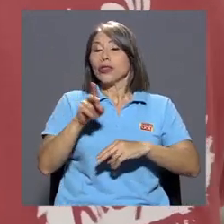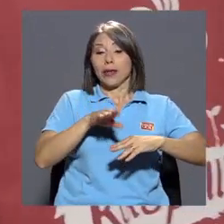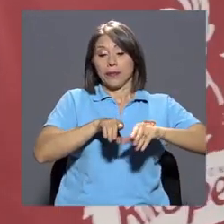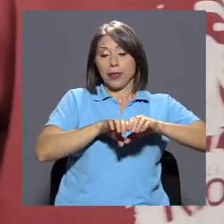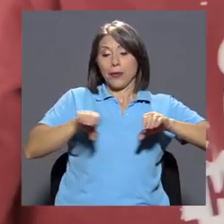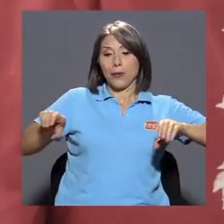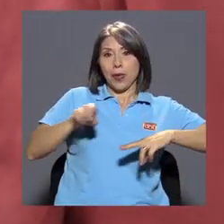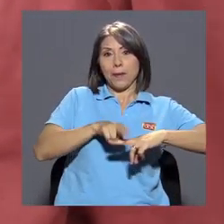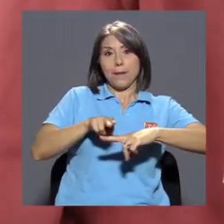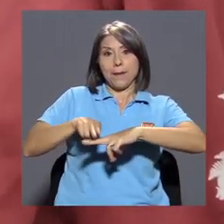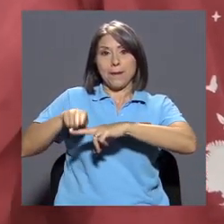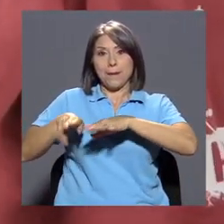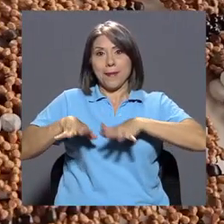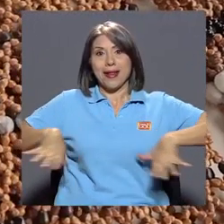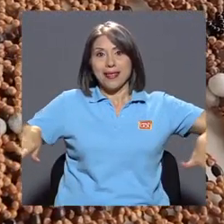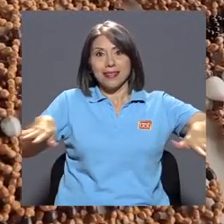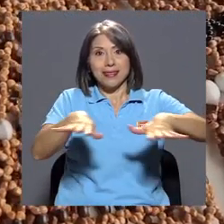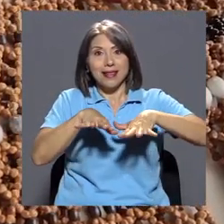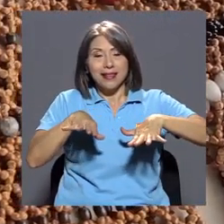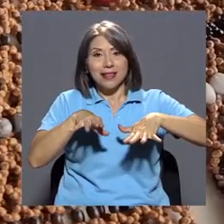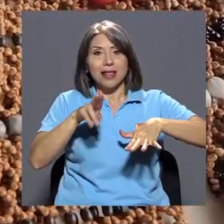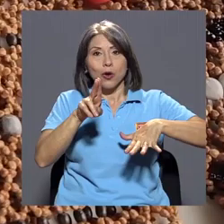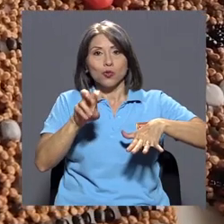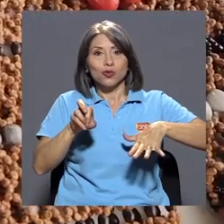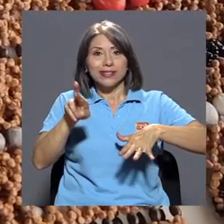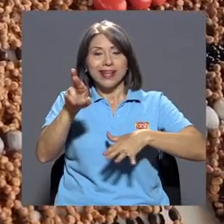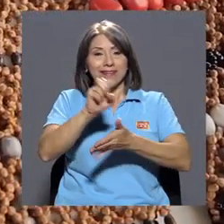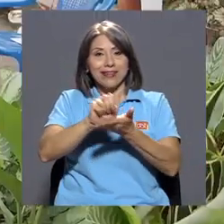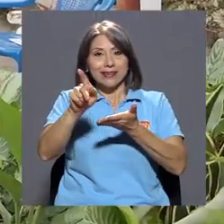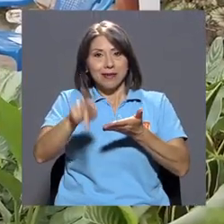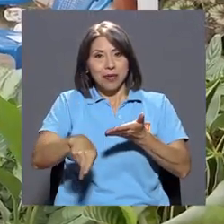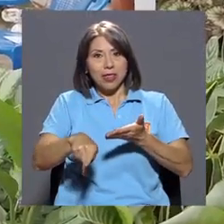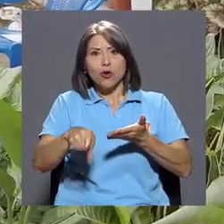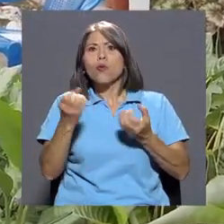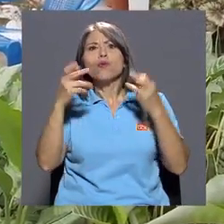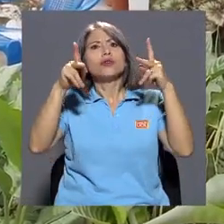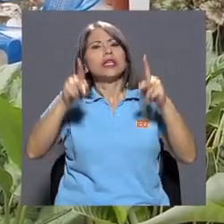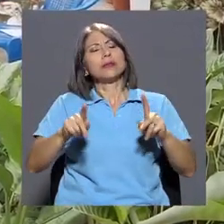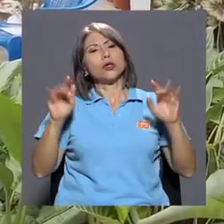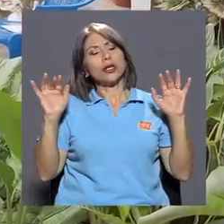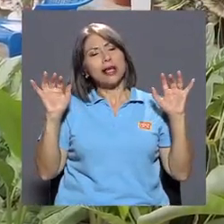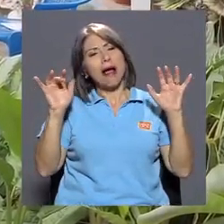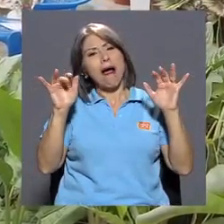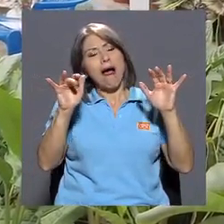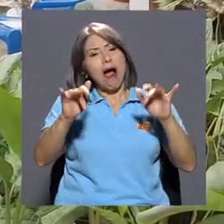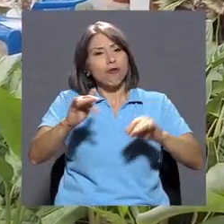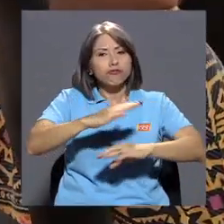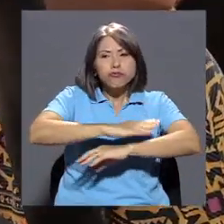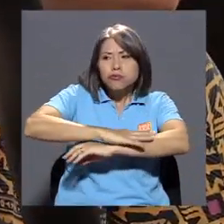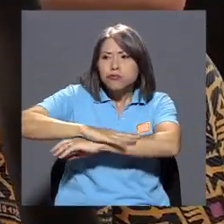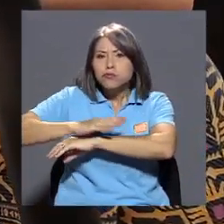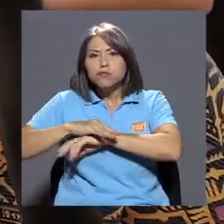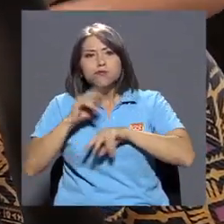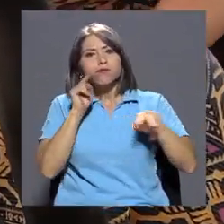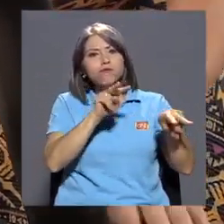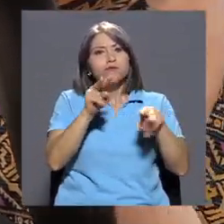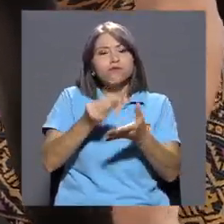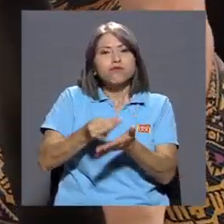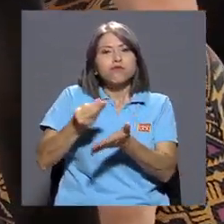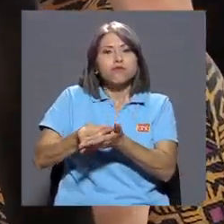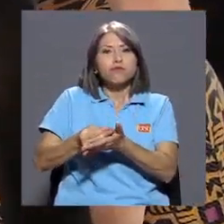social solidaria desde el comercio justo, aquí en esta relación directa productor y consumidor, con precios justos establecidos por las personas